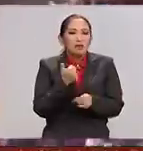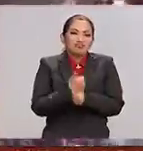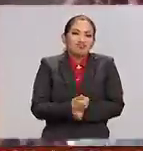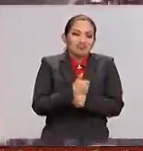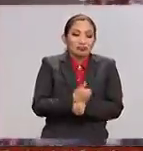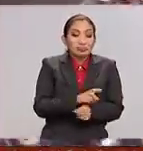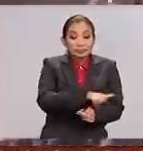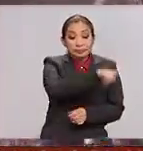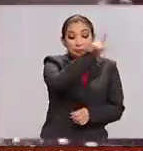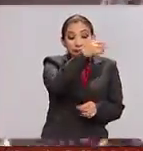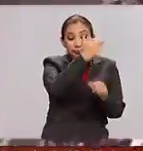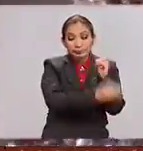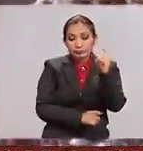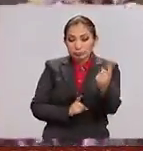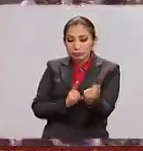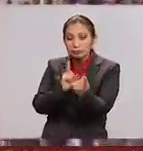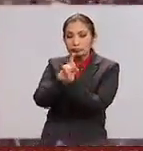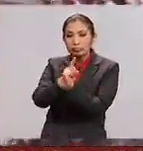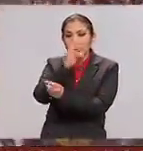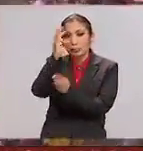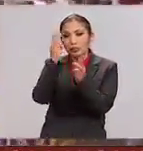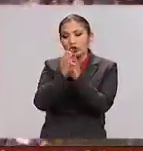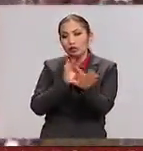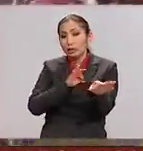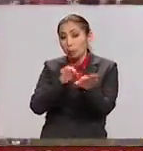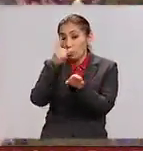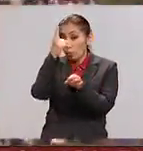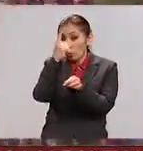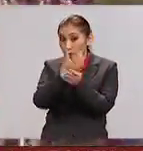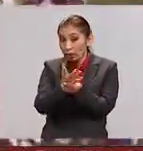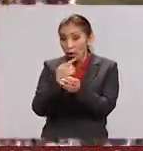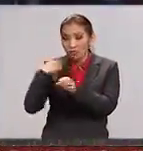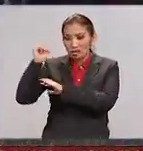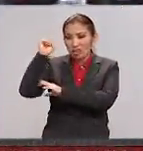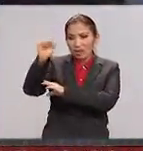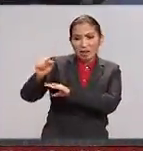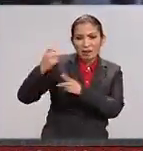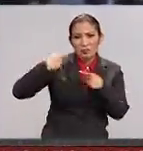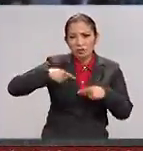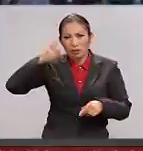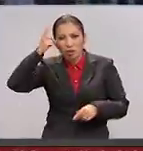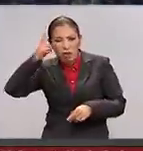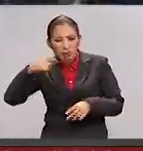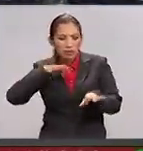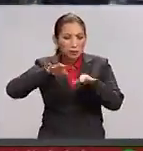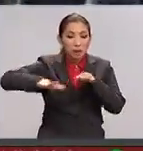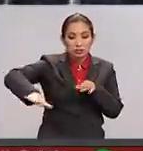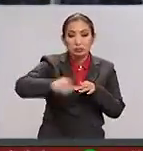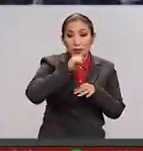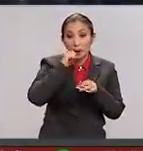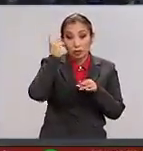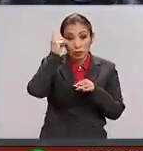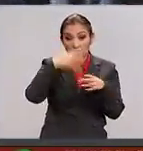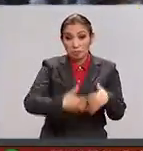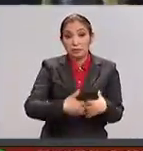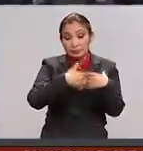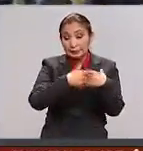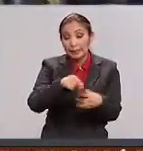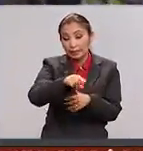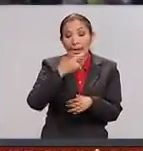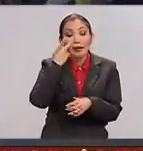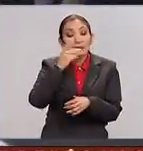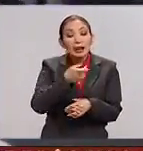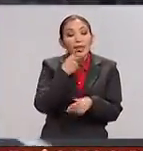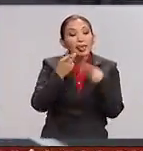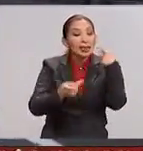¿no? Y después ese encuentro con el mundo del trabajo, donde no solamente hablan sindicalistas y empleados y trabajadores, sino también empresarios de México, ¿no? Y que vamos a ver